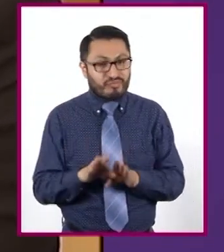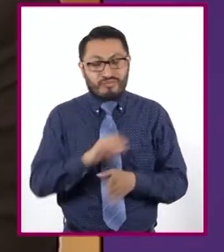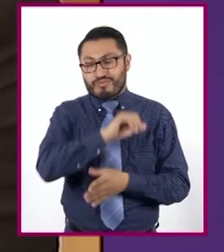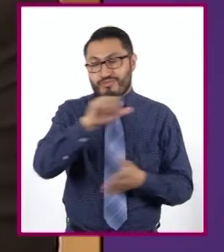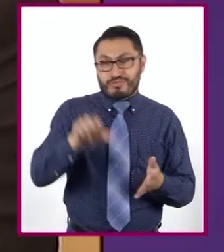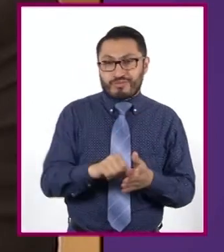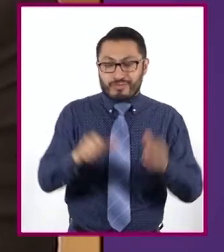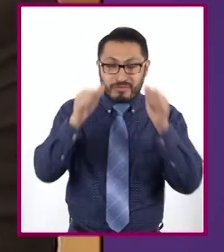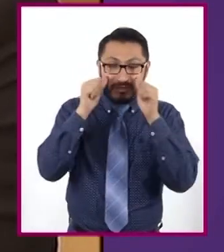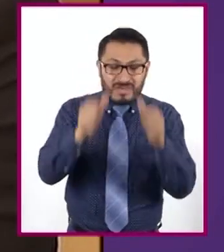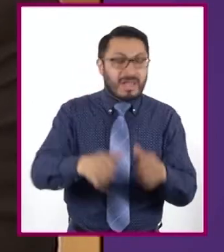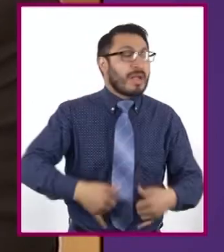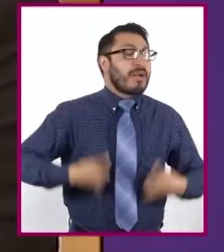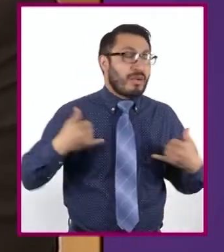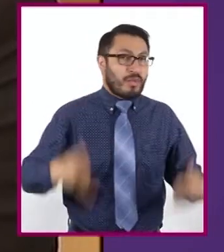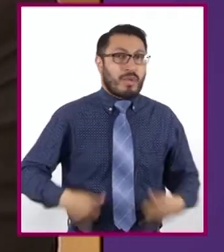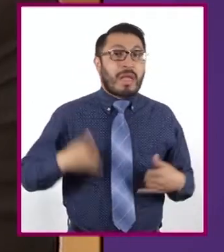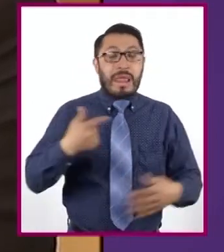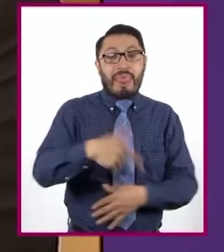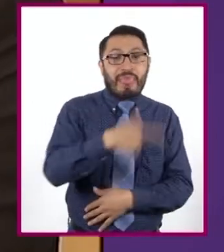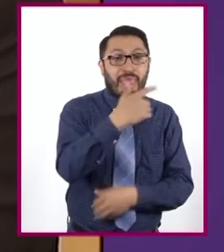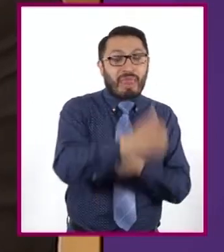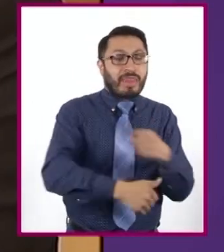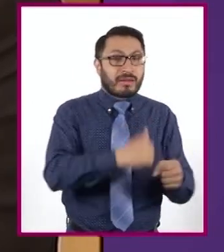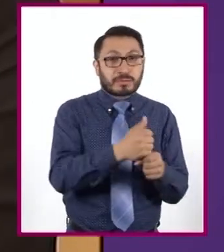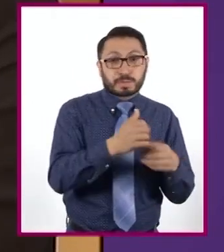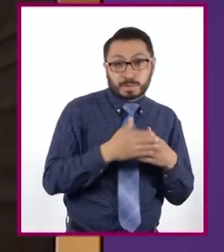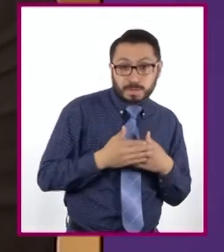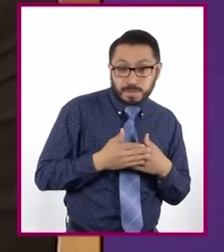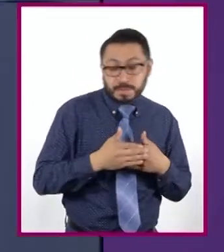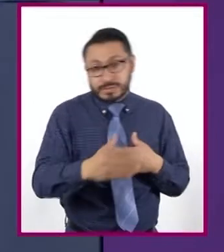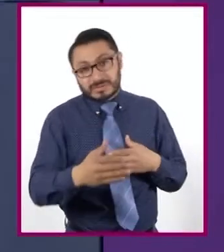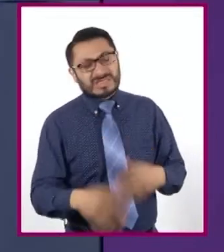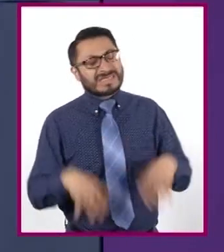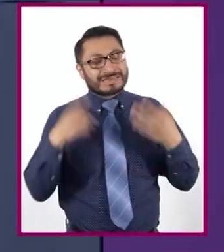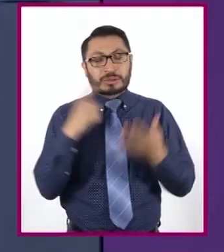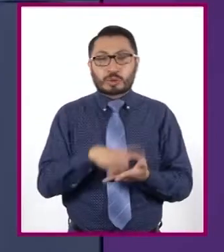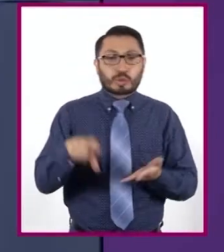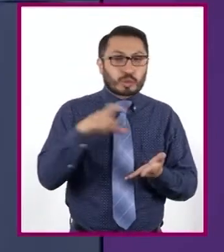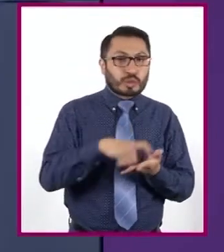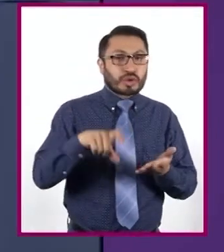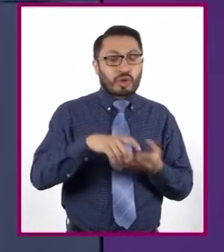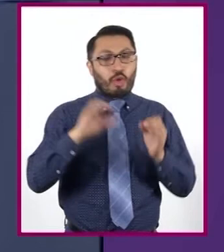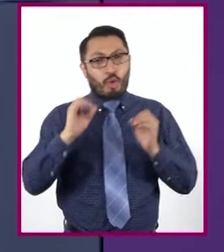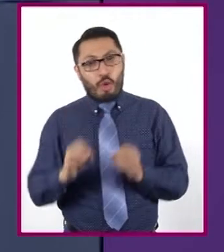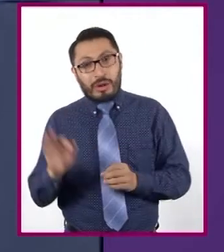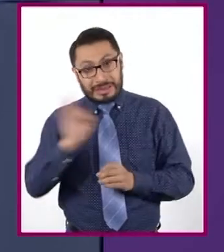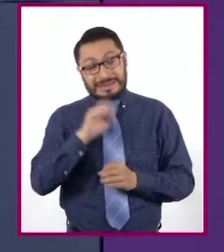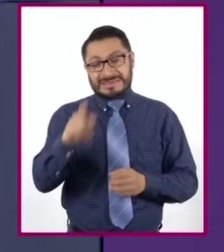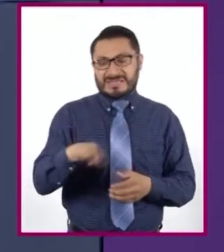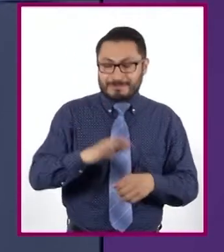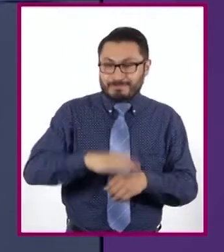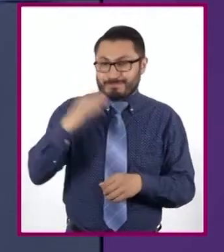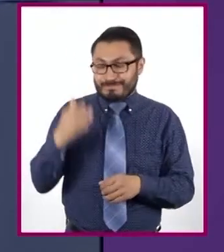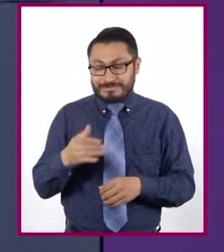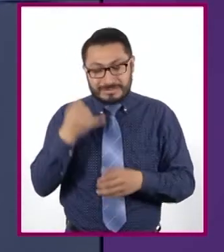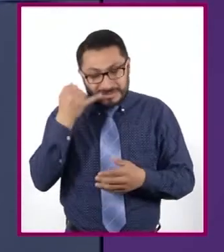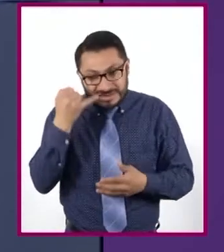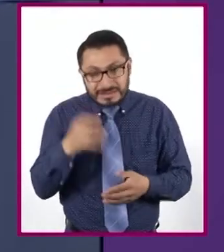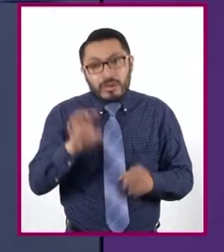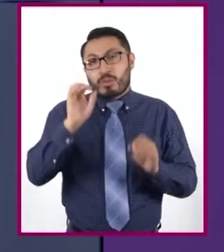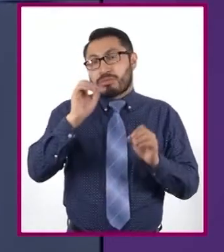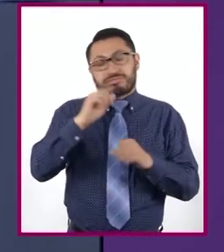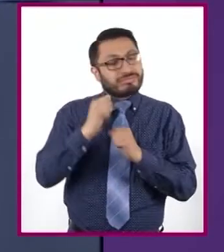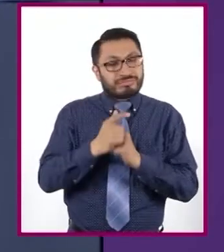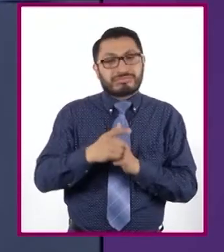jóvenes. Son estos jóvenes de 12 años en adelante quienes son los grandes consumidores o quienes pueden ser los grandes consumidores y quienes pueden ser el gran negocio